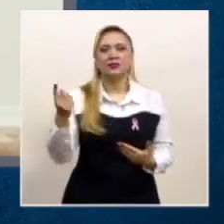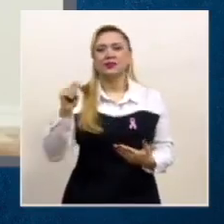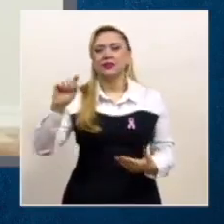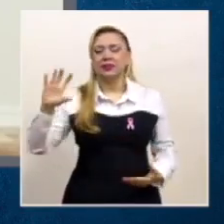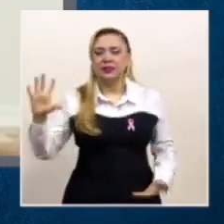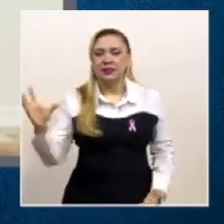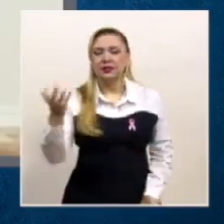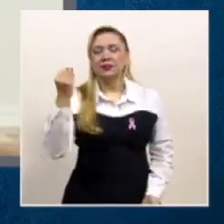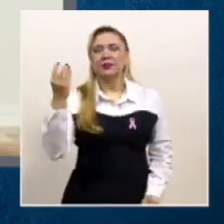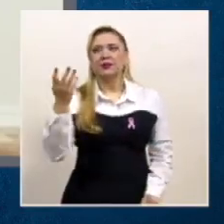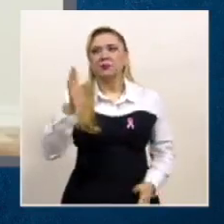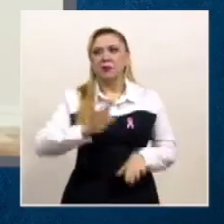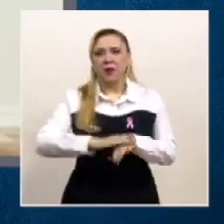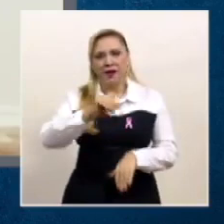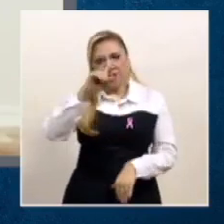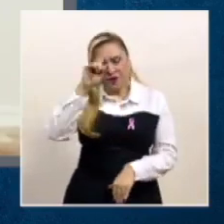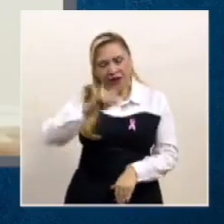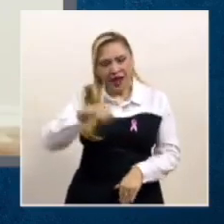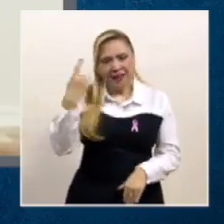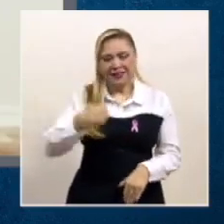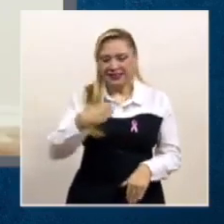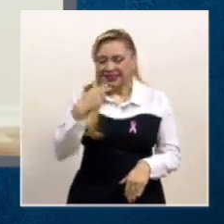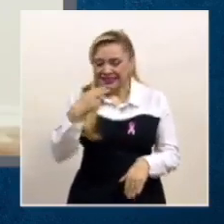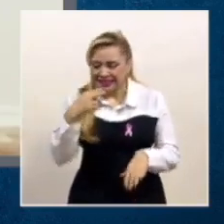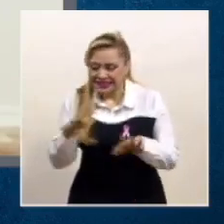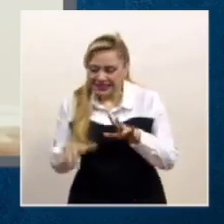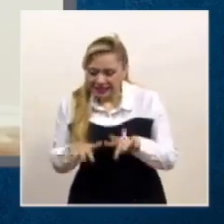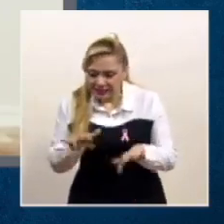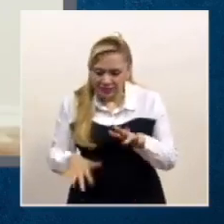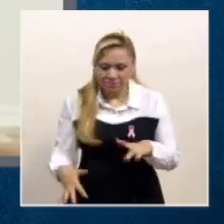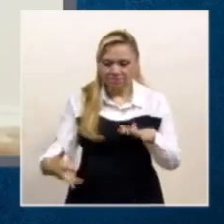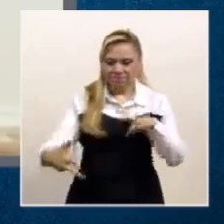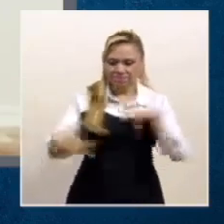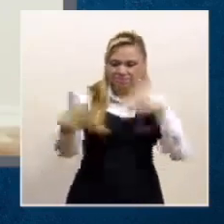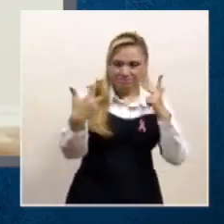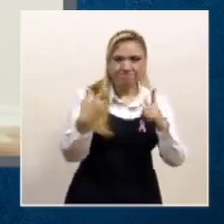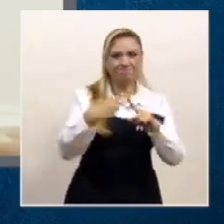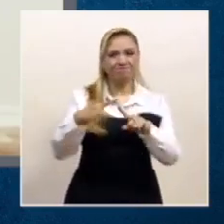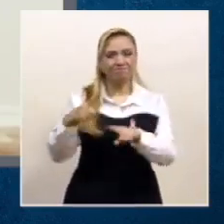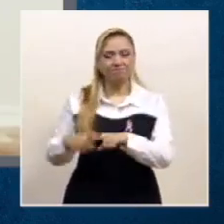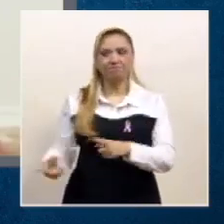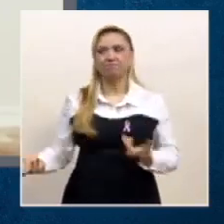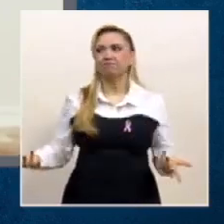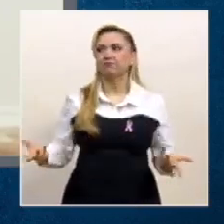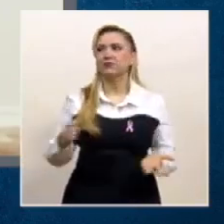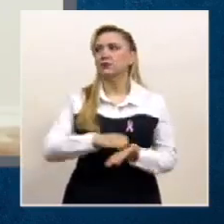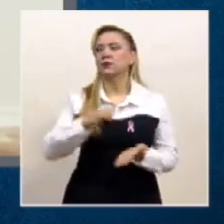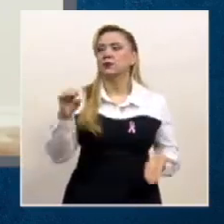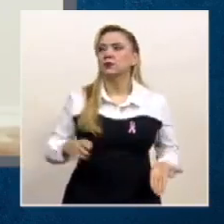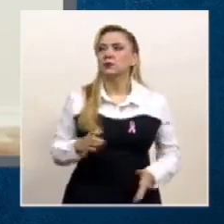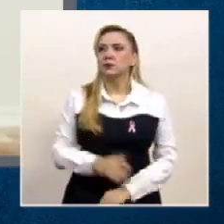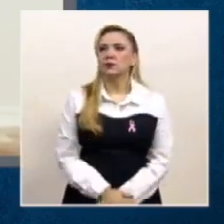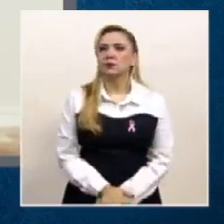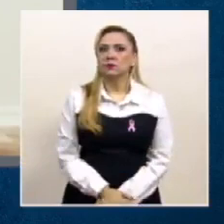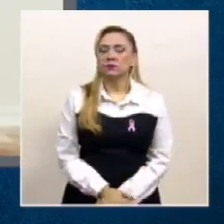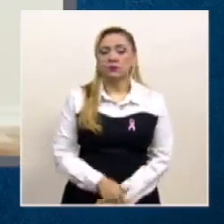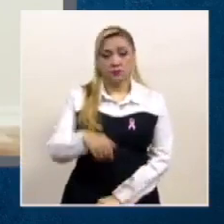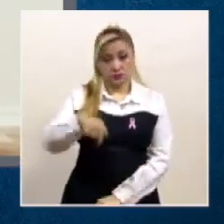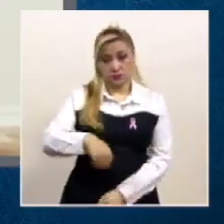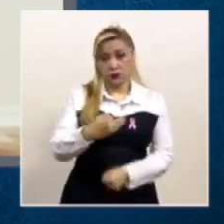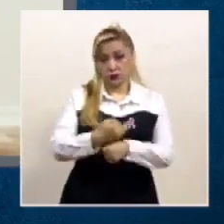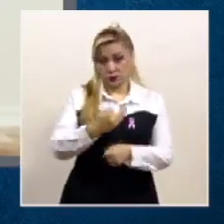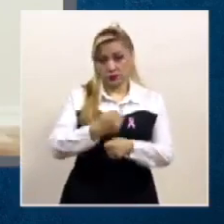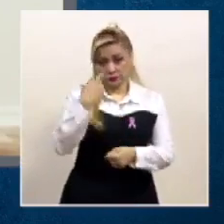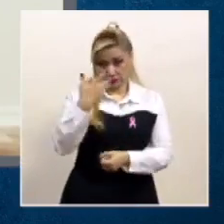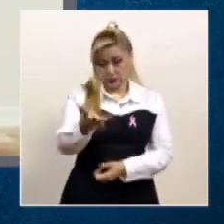tecnológicos sean más accesibles para muchas personas, ¿no? Empezando, digamos, esta misma conferencia que